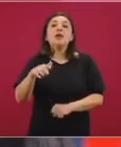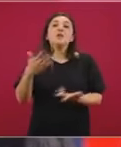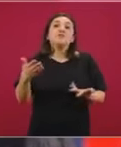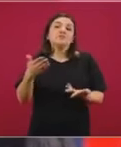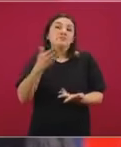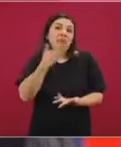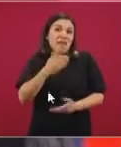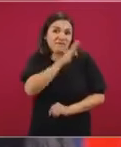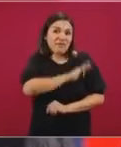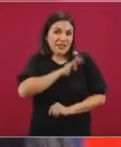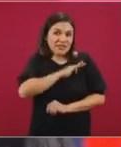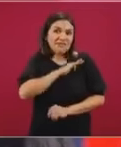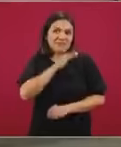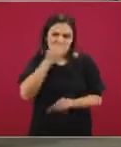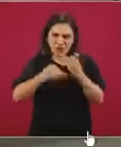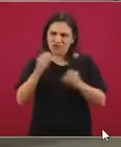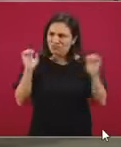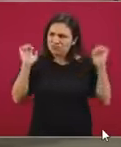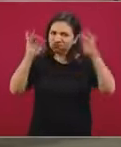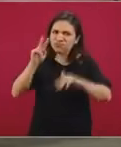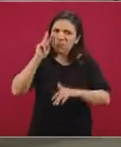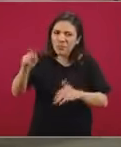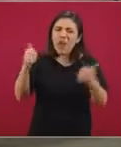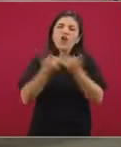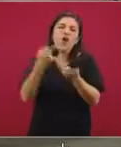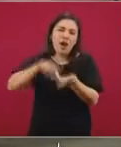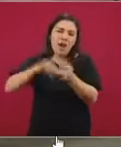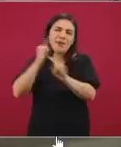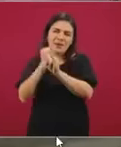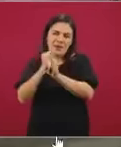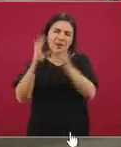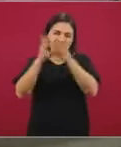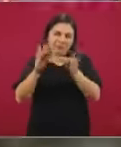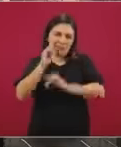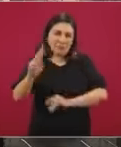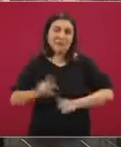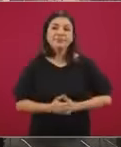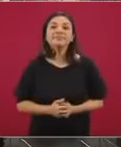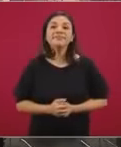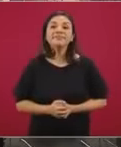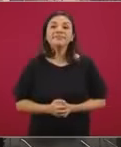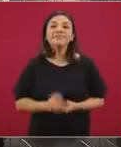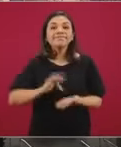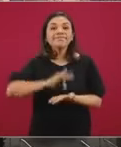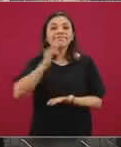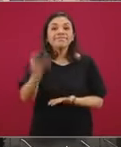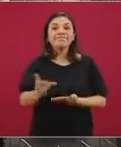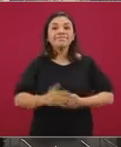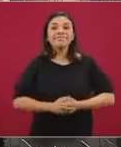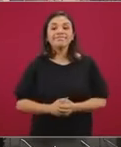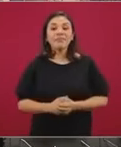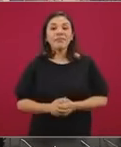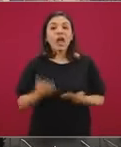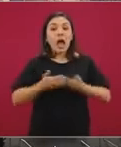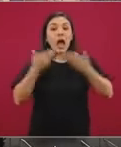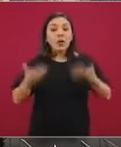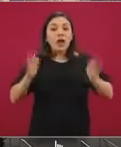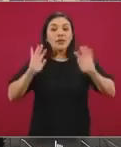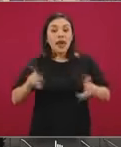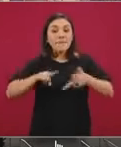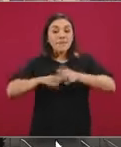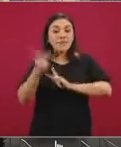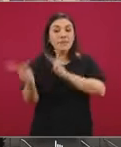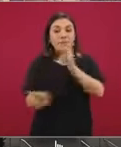enhorabuena. Acudamos a este festival por los mecanismos ya contemplados. Gracias. Vamos a abrir